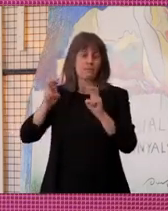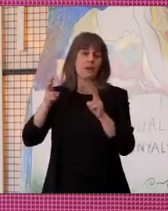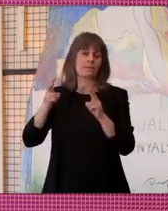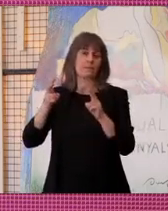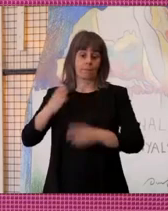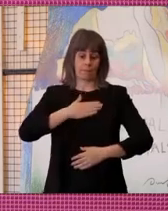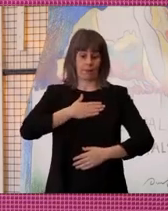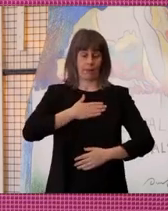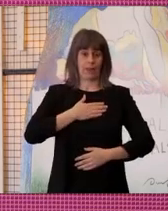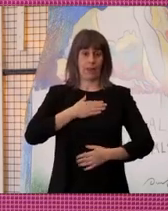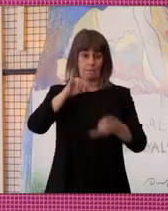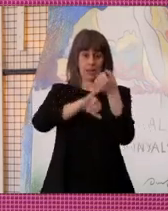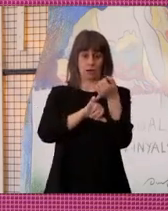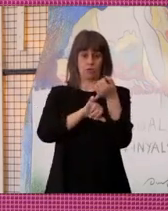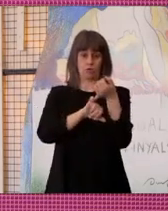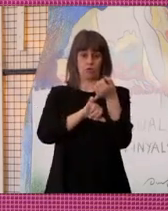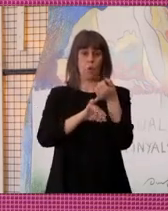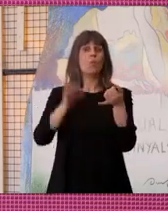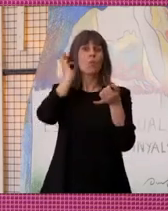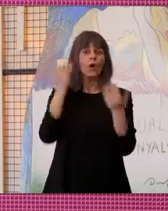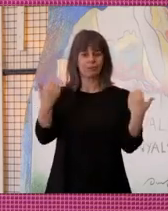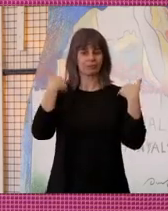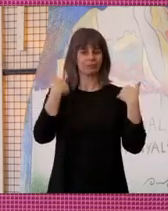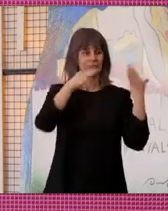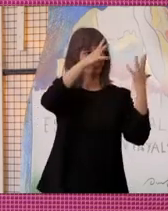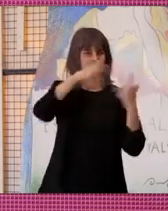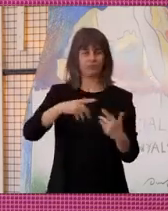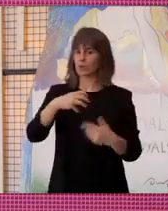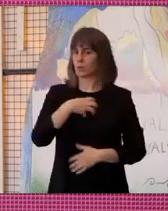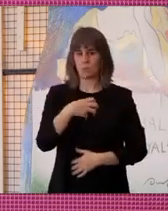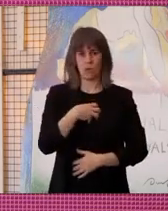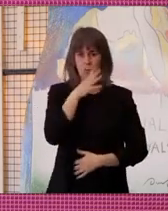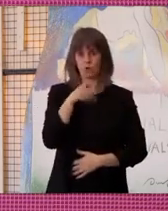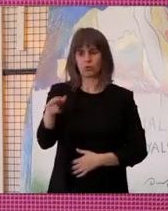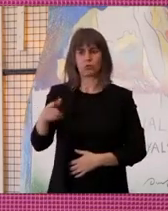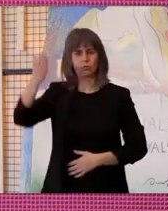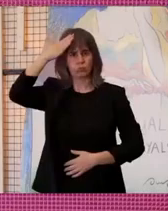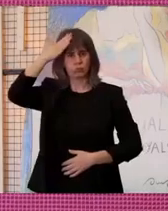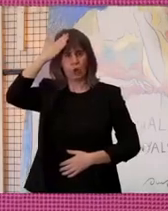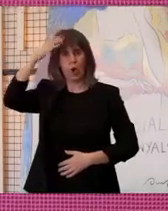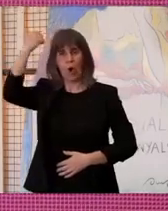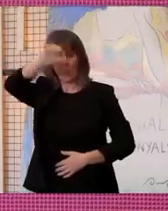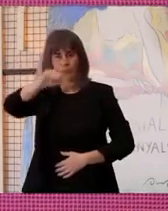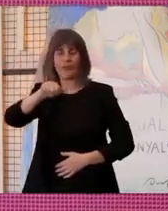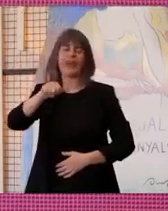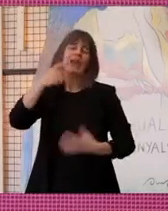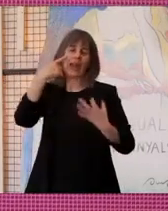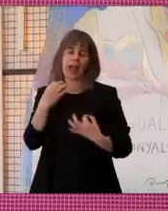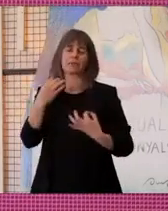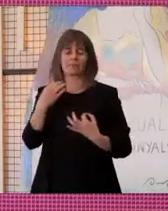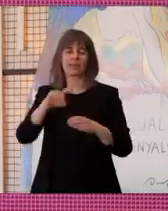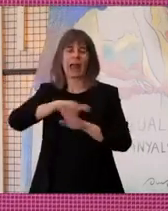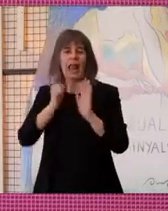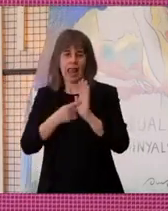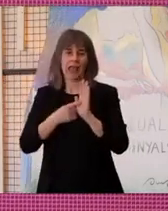el administrador era el hombre que la patria en fin no cambiaron todo pero limpiaron un poquito la situación